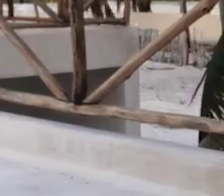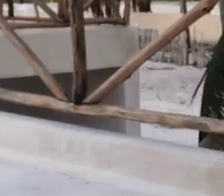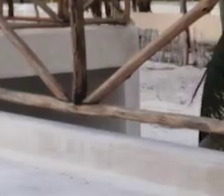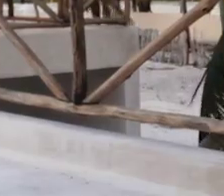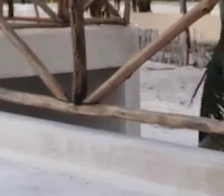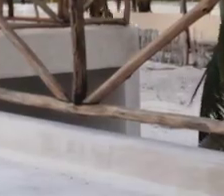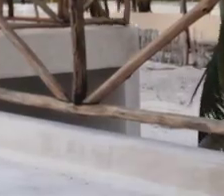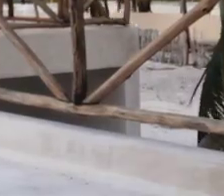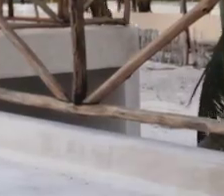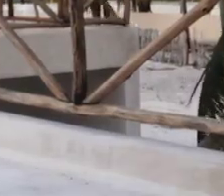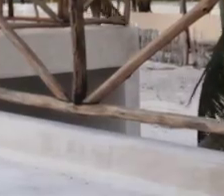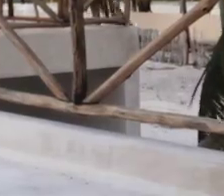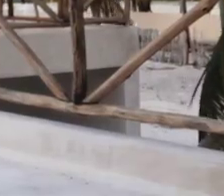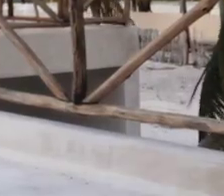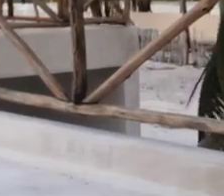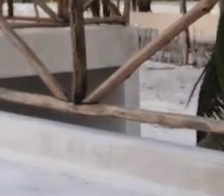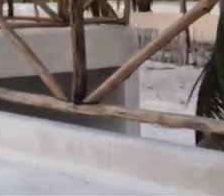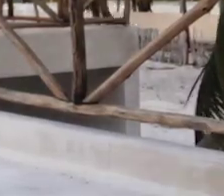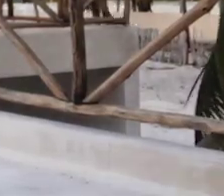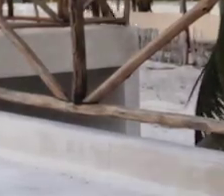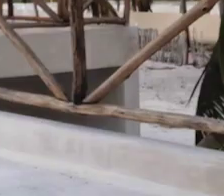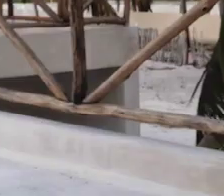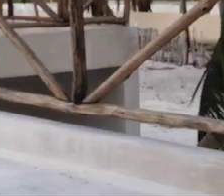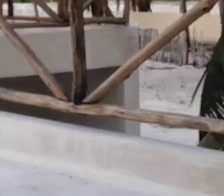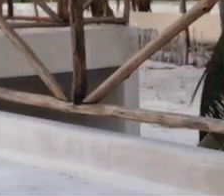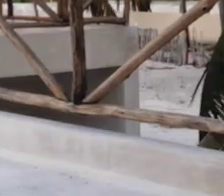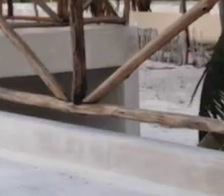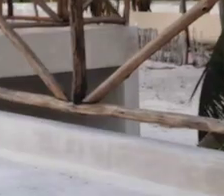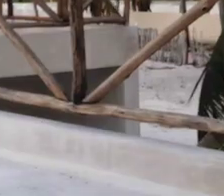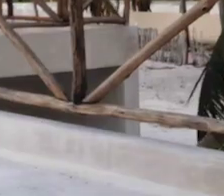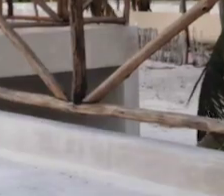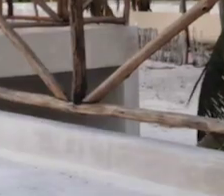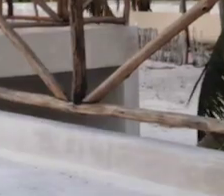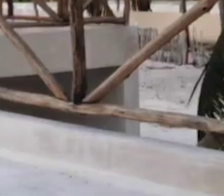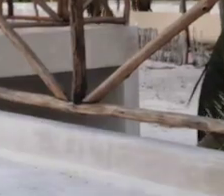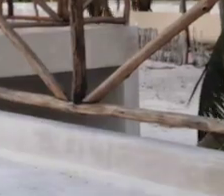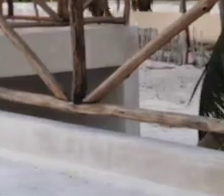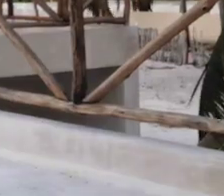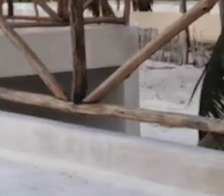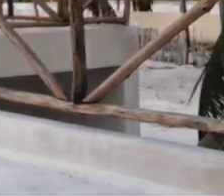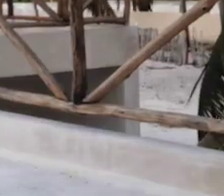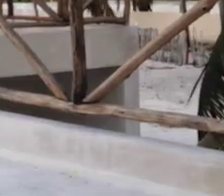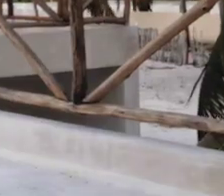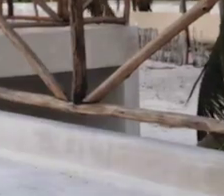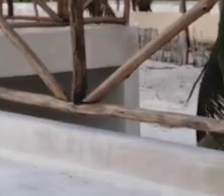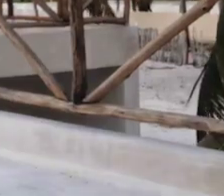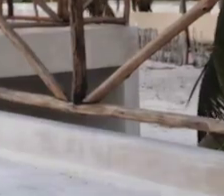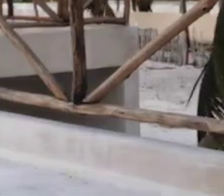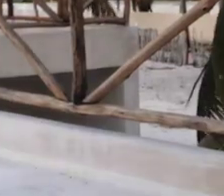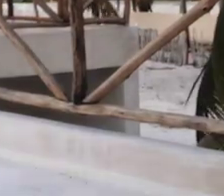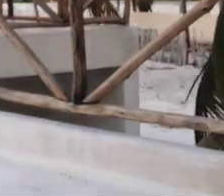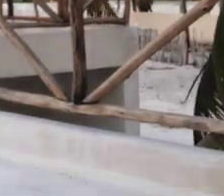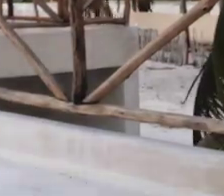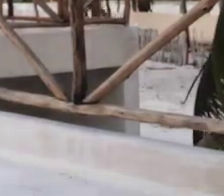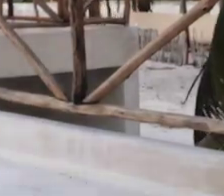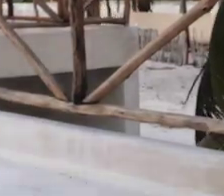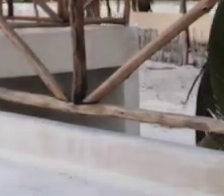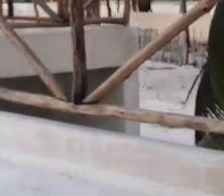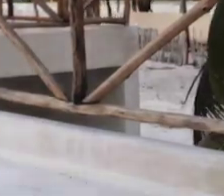tres. Uno, dos, tres. Uno, dos, tres.